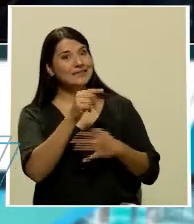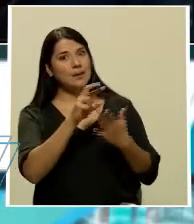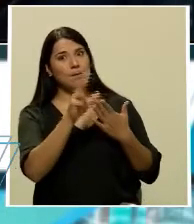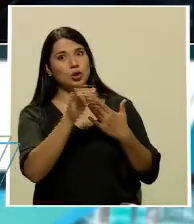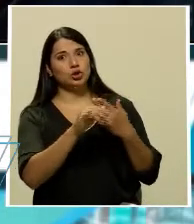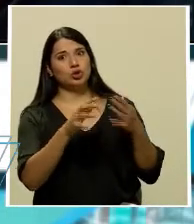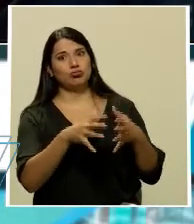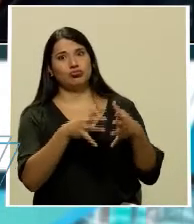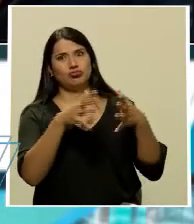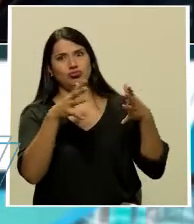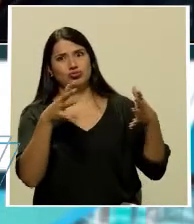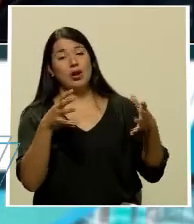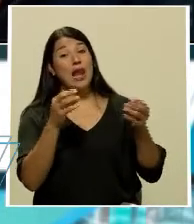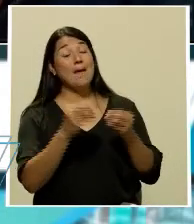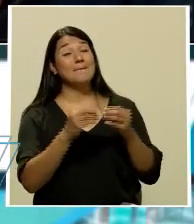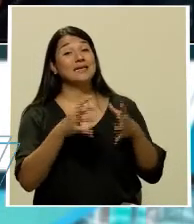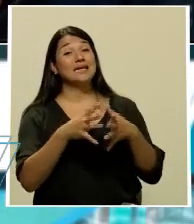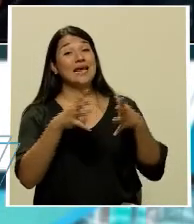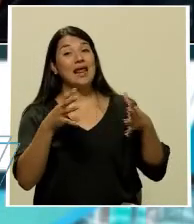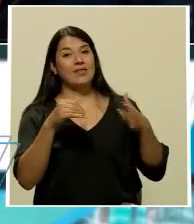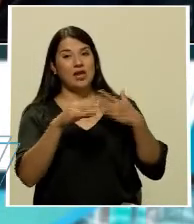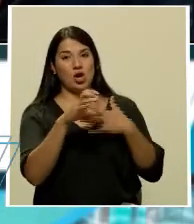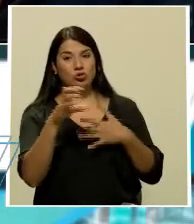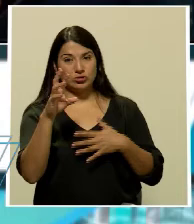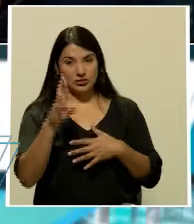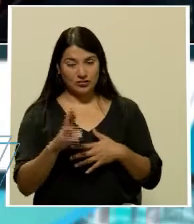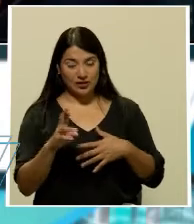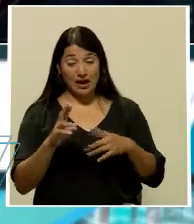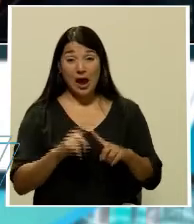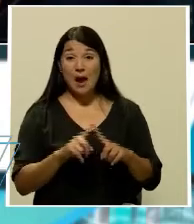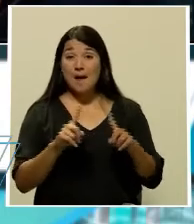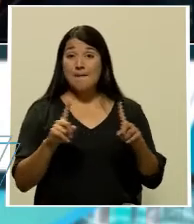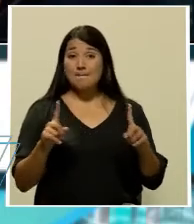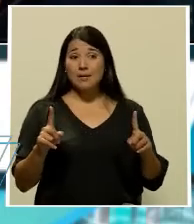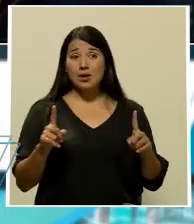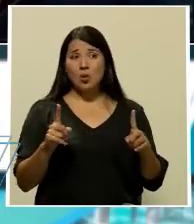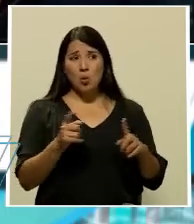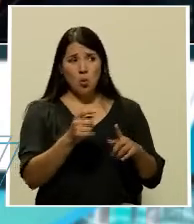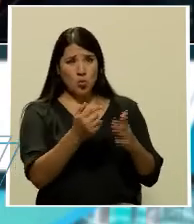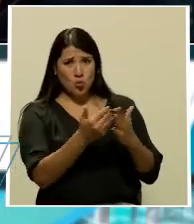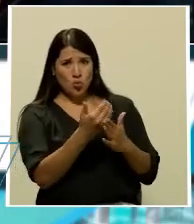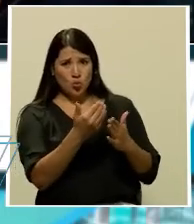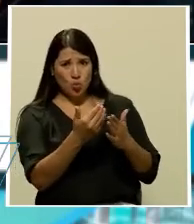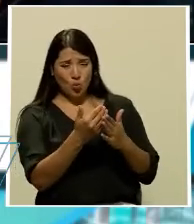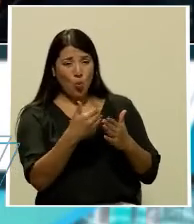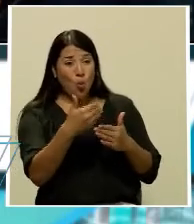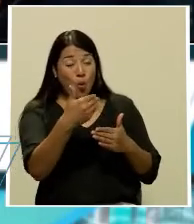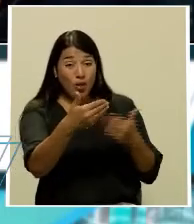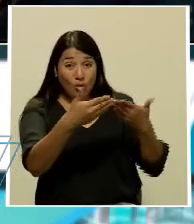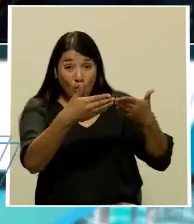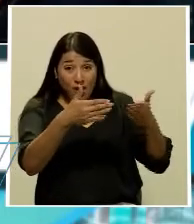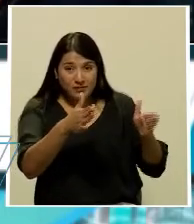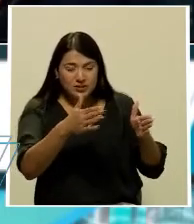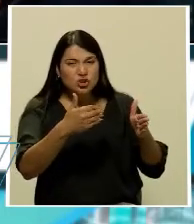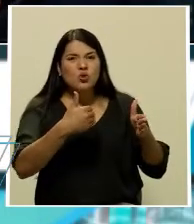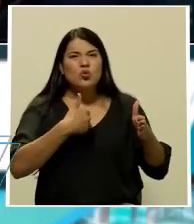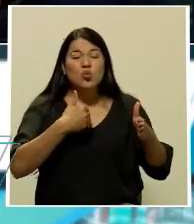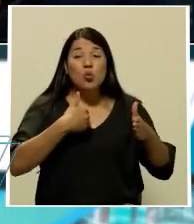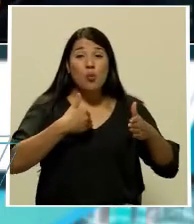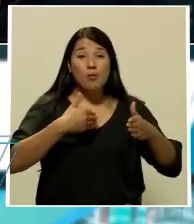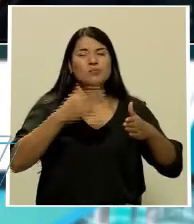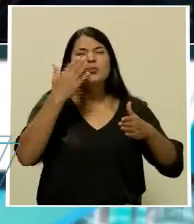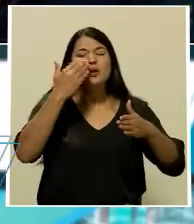gigantesca, es la mayor obra civil del país, pero a poco de inaugurada sufrió una fisura o una fuga